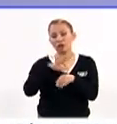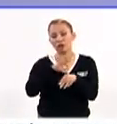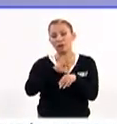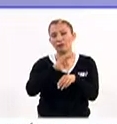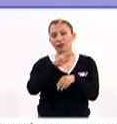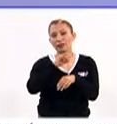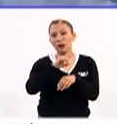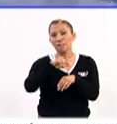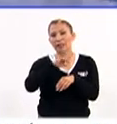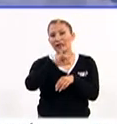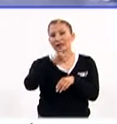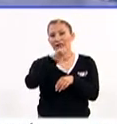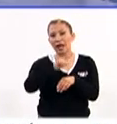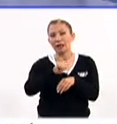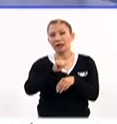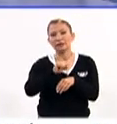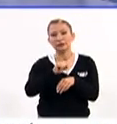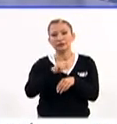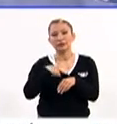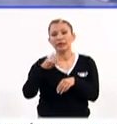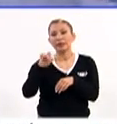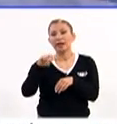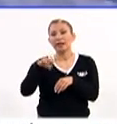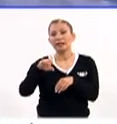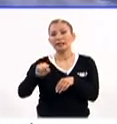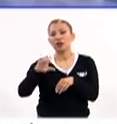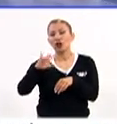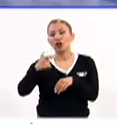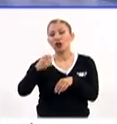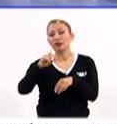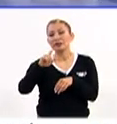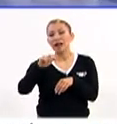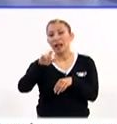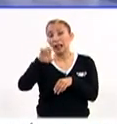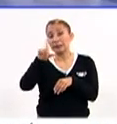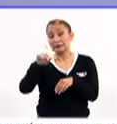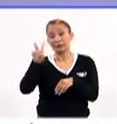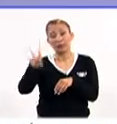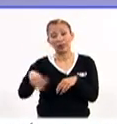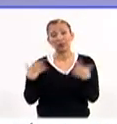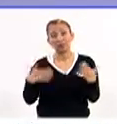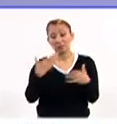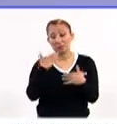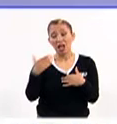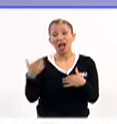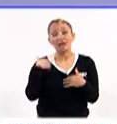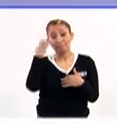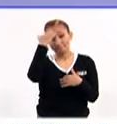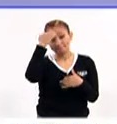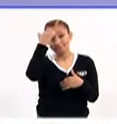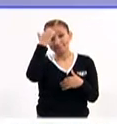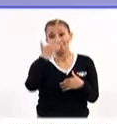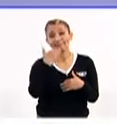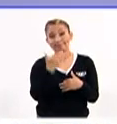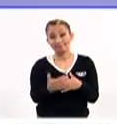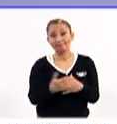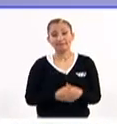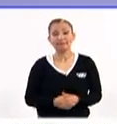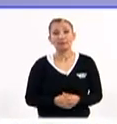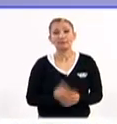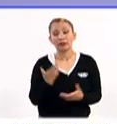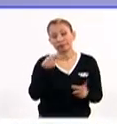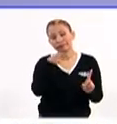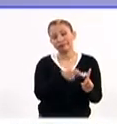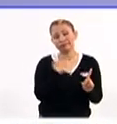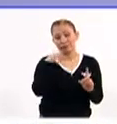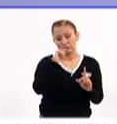doctores Francisco Mejías y Denise González. Y la verdad que han sido muy buenas experiencias, tanto